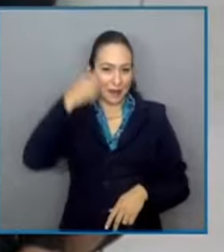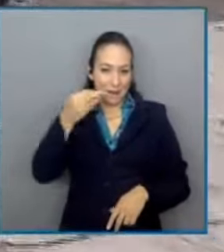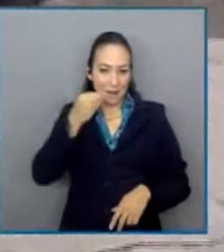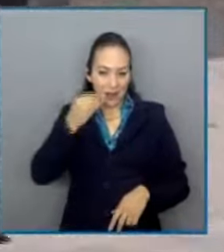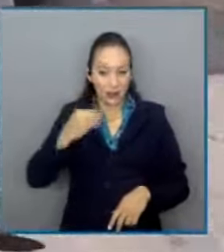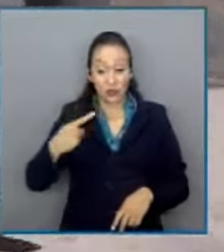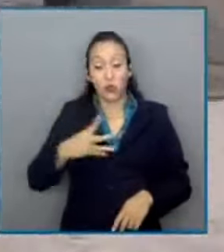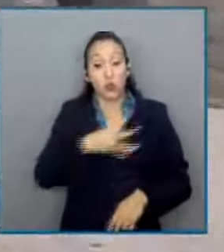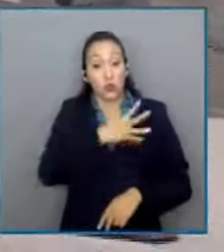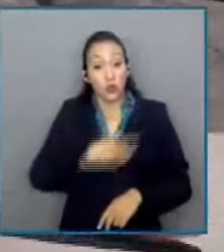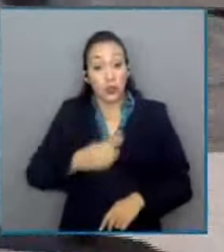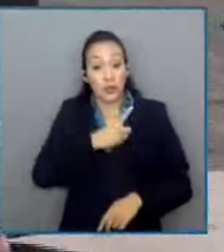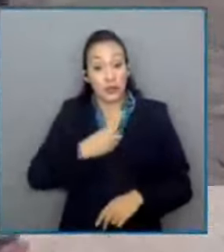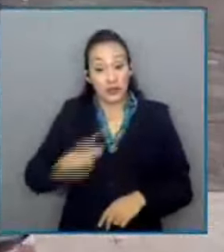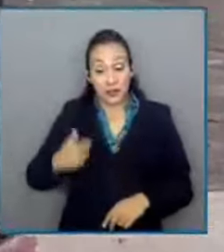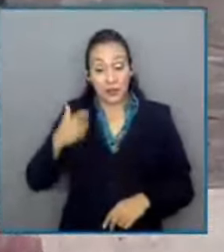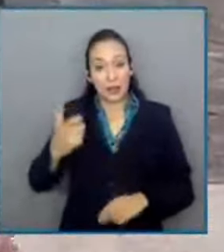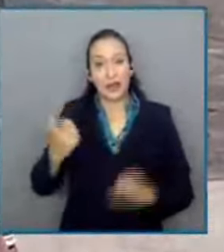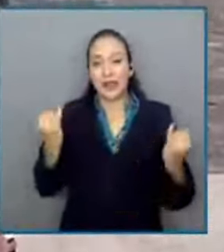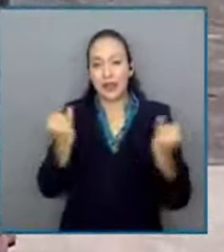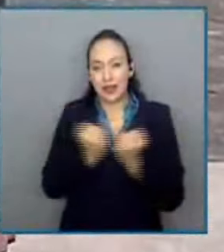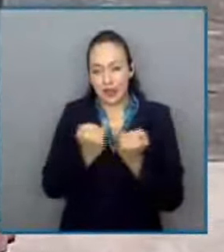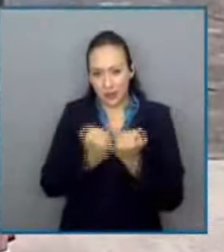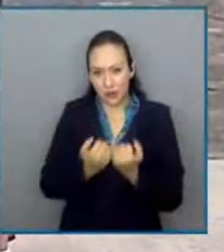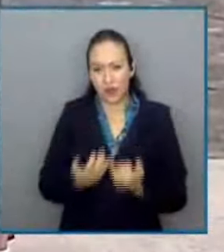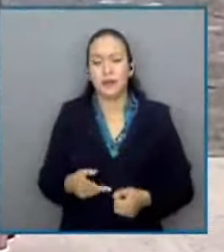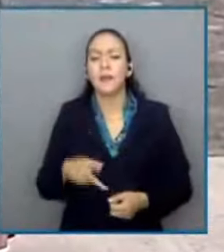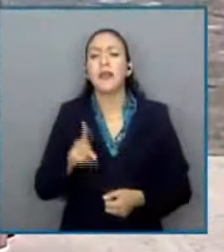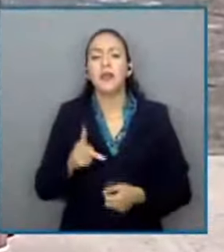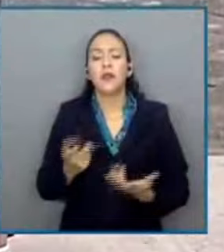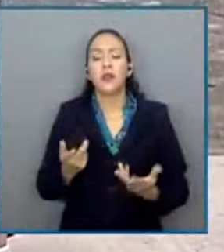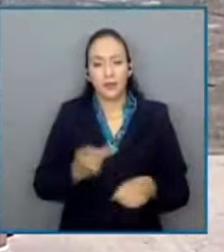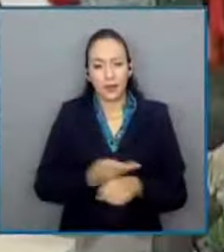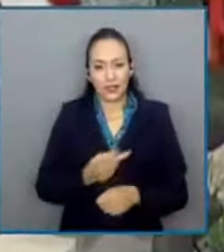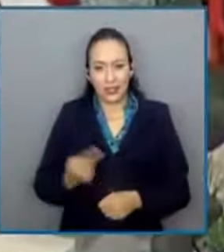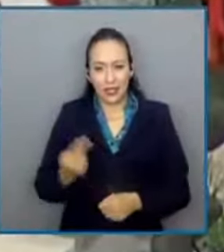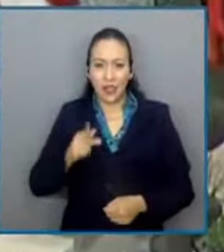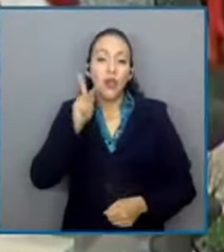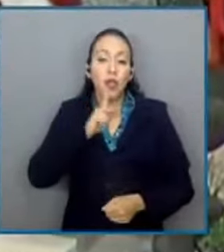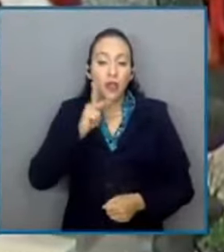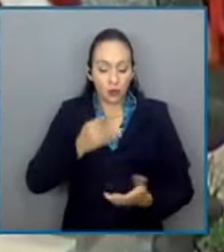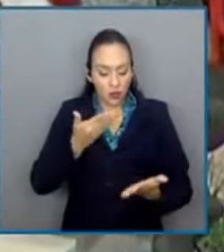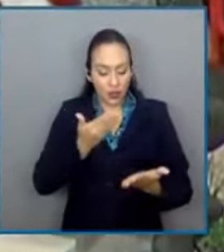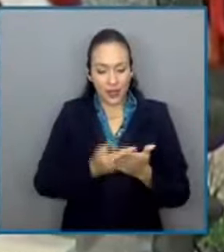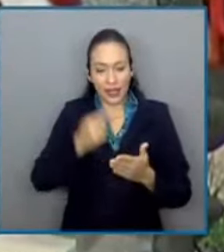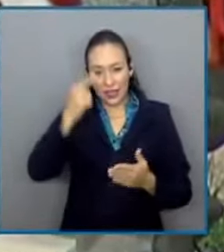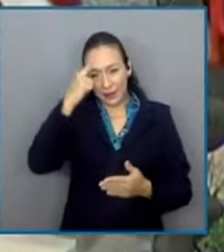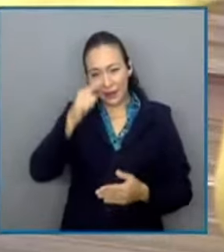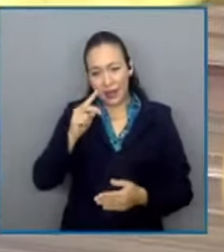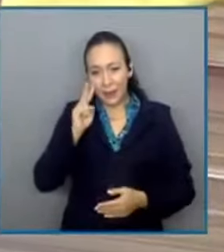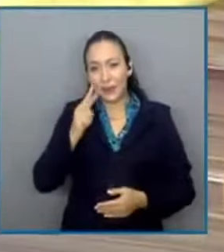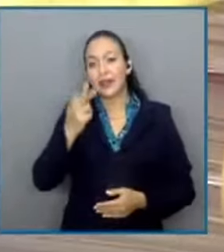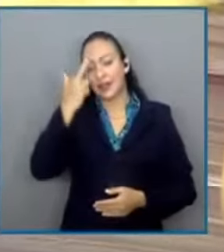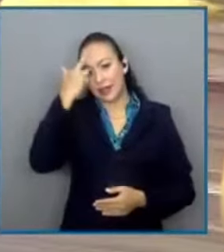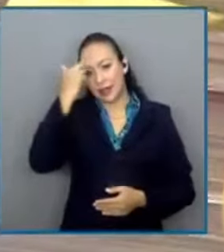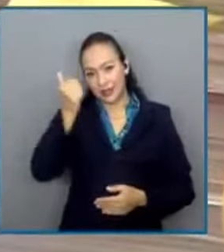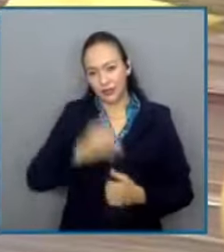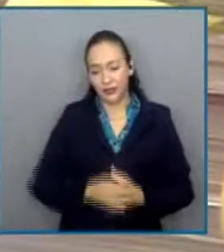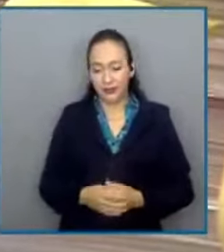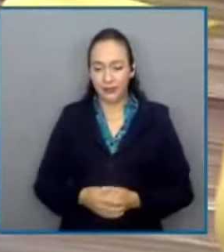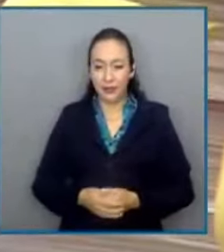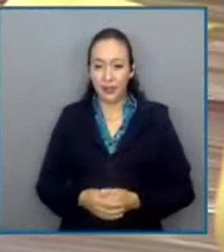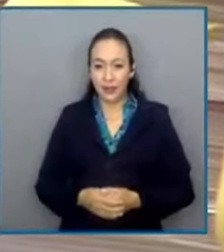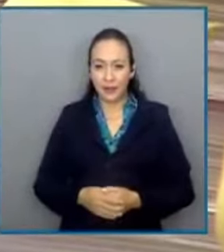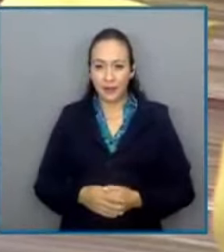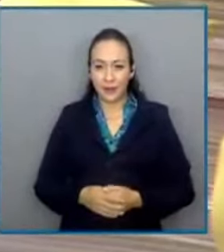pensión alimenticia, salvo que existan medios probatorios con los que se justifique una cuantificación diversa. El tribunal precisó